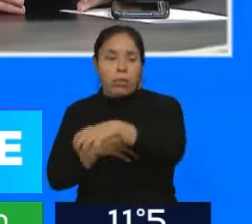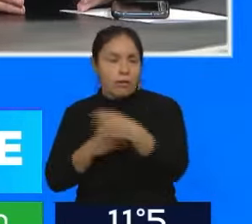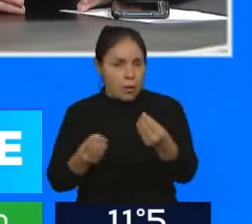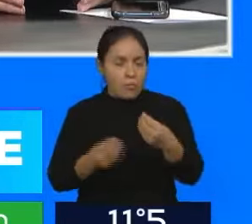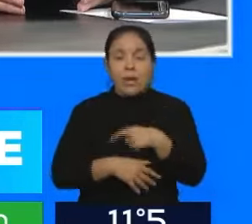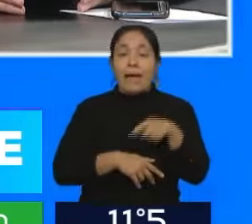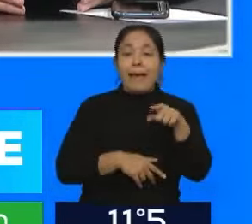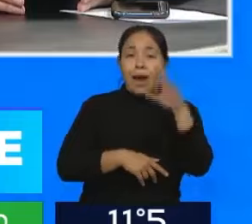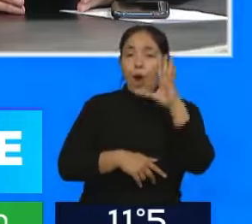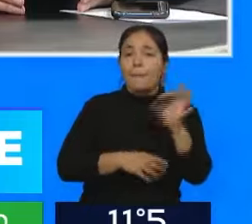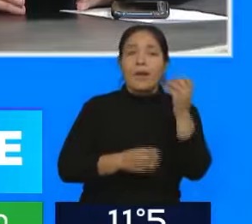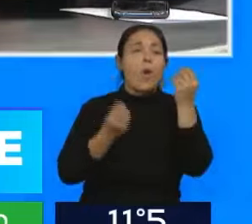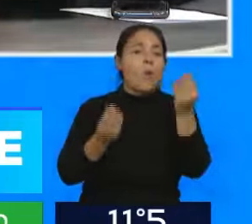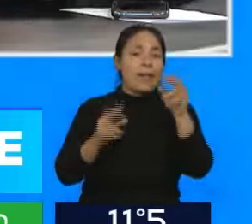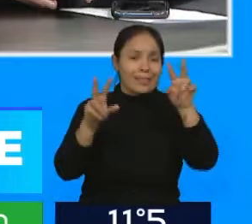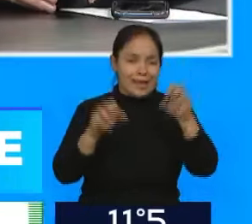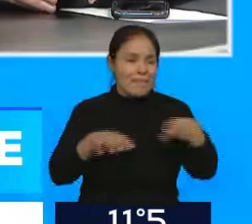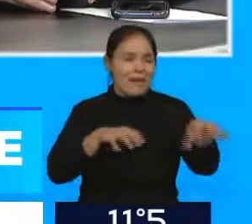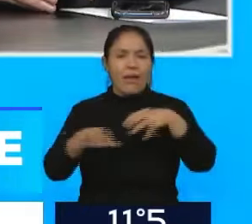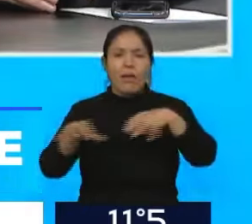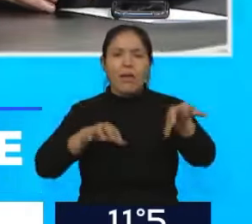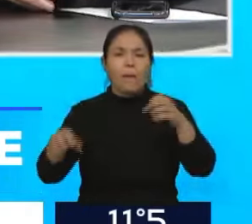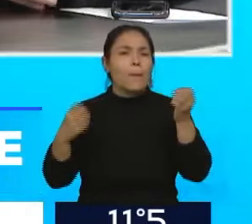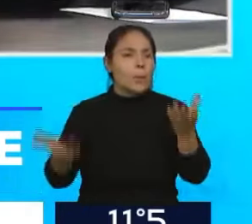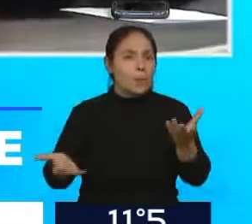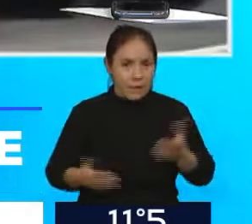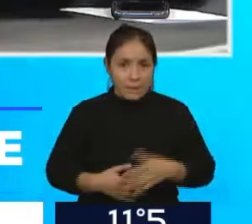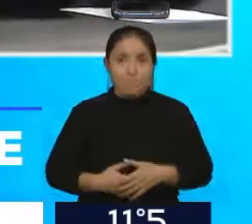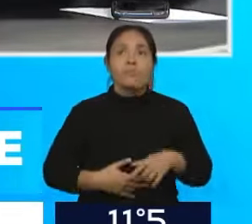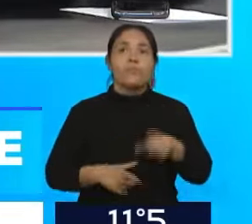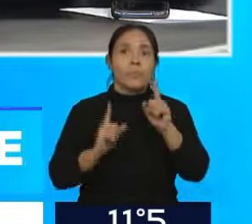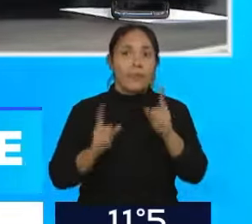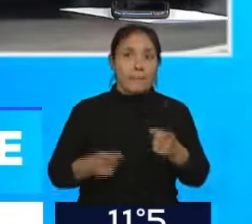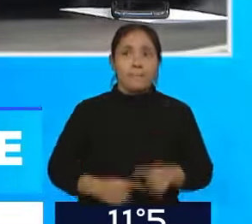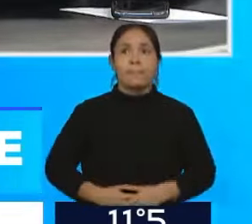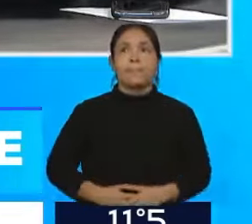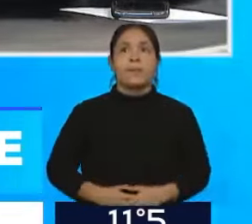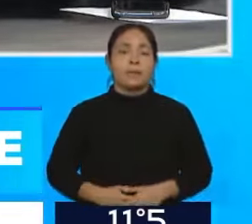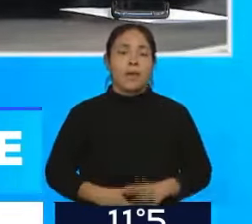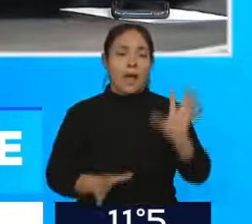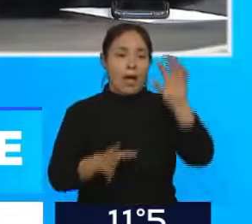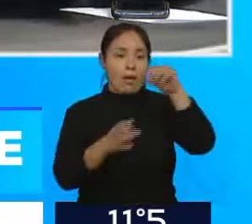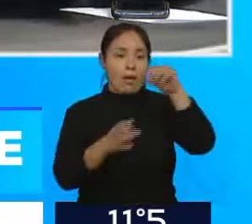vive esta situación particularmente y dentro de la Corte del Máximo Tribunal con sus